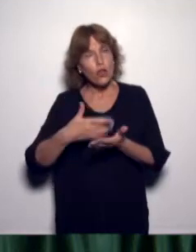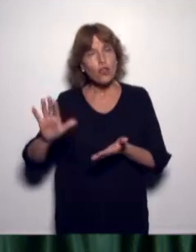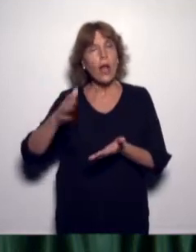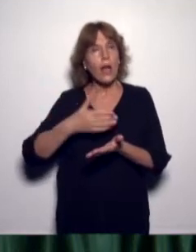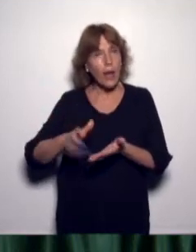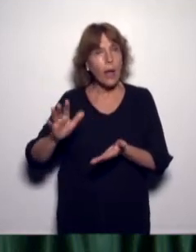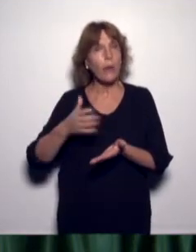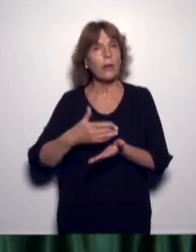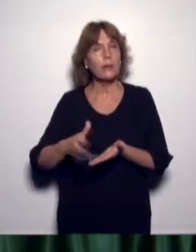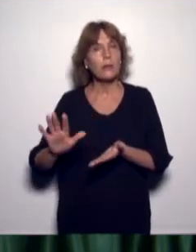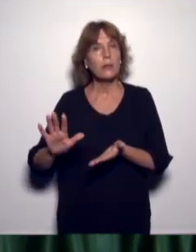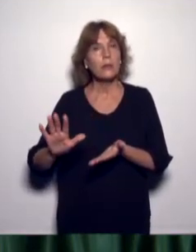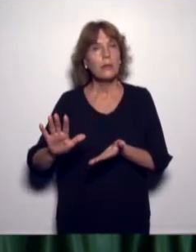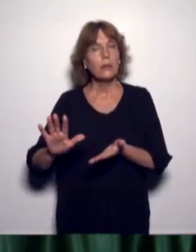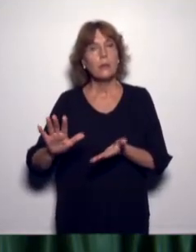exclusión de todos